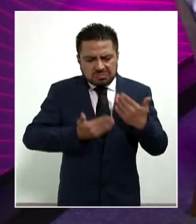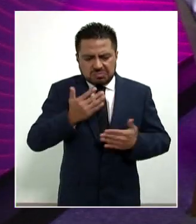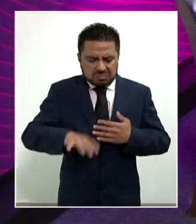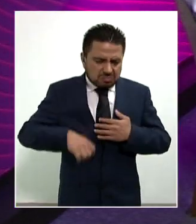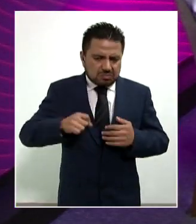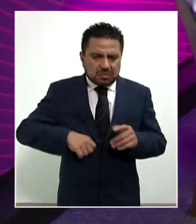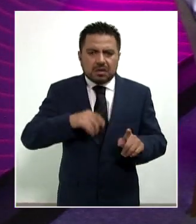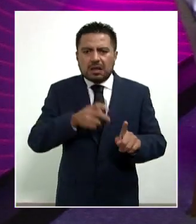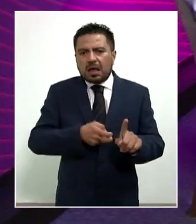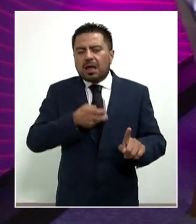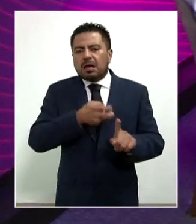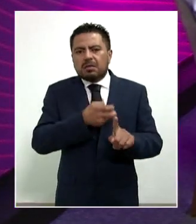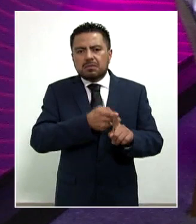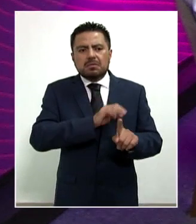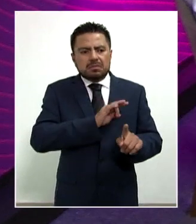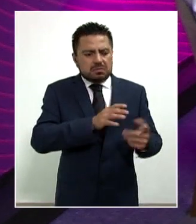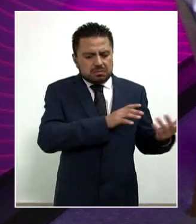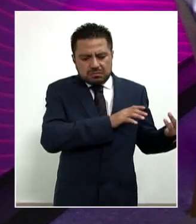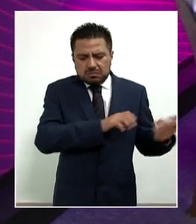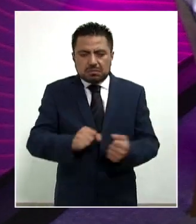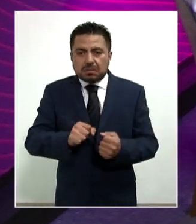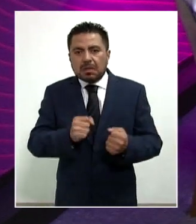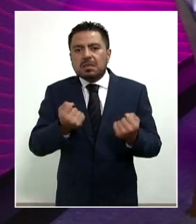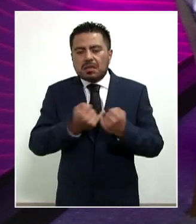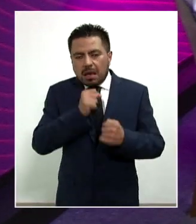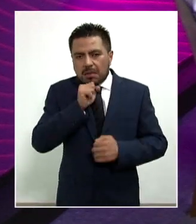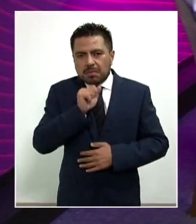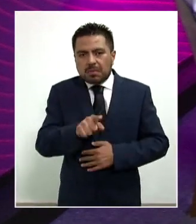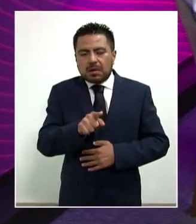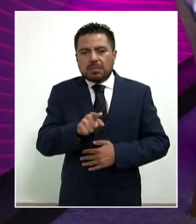eso pues va a traer también